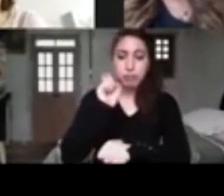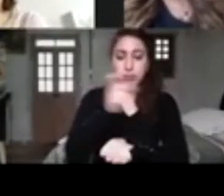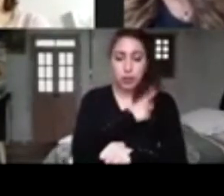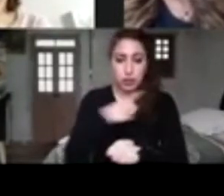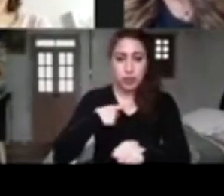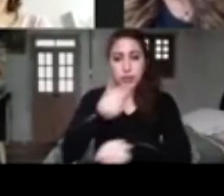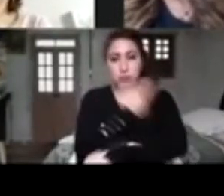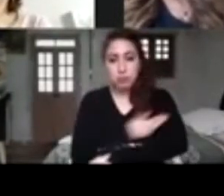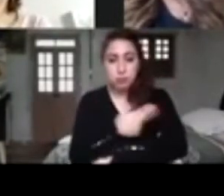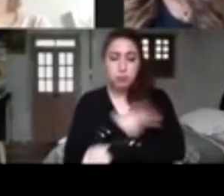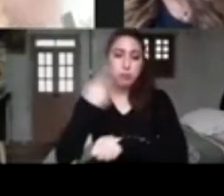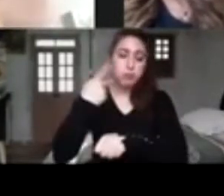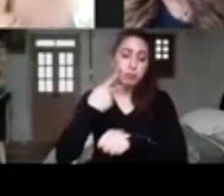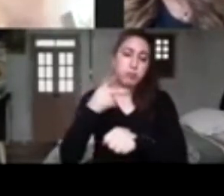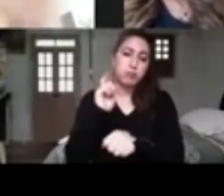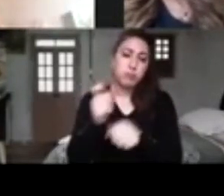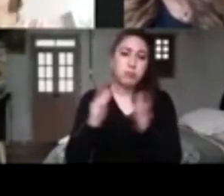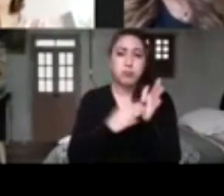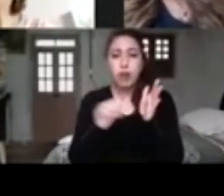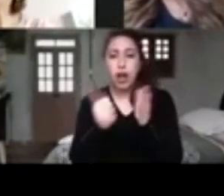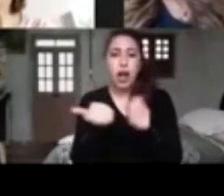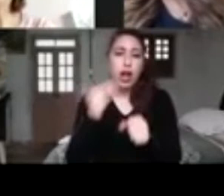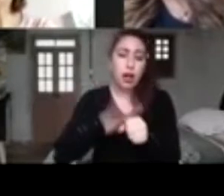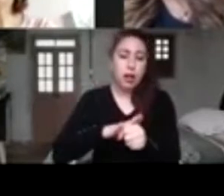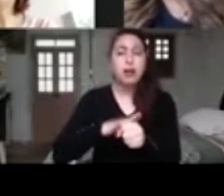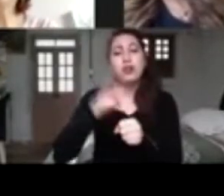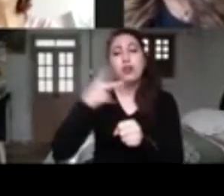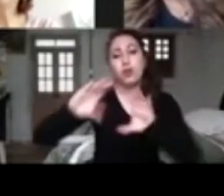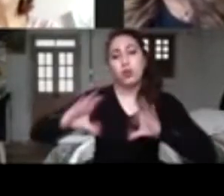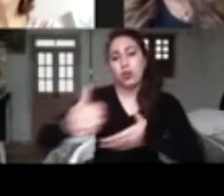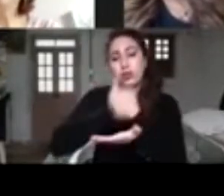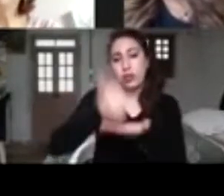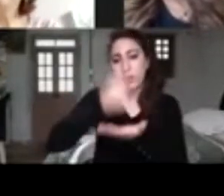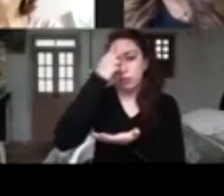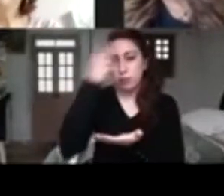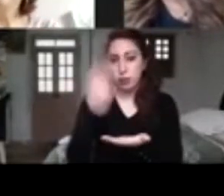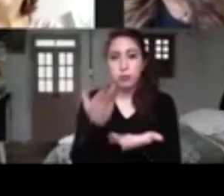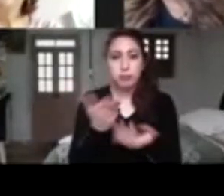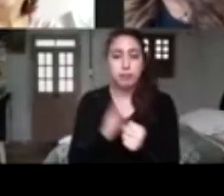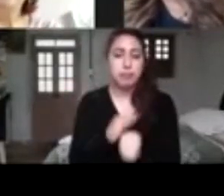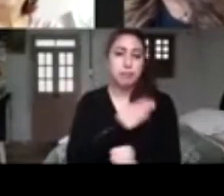la Ciudad de México. Buenos días. Un gusto. Hola, buenos días. Buenos días.